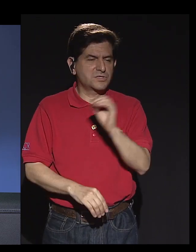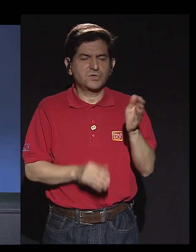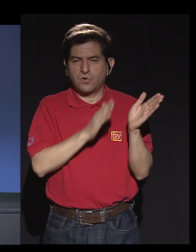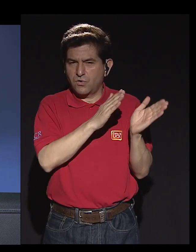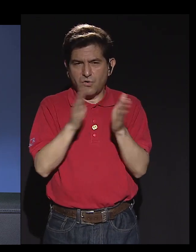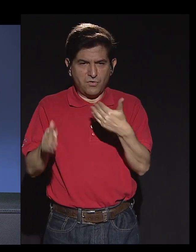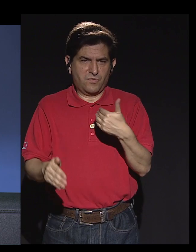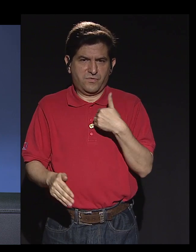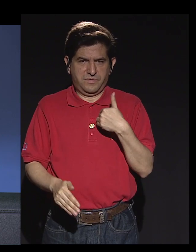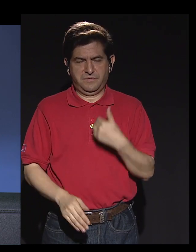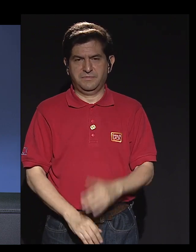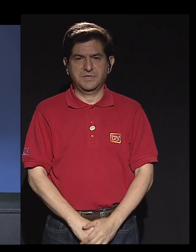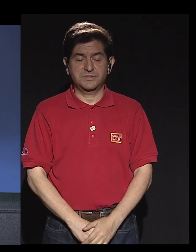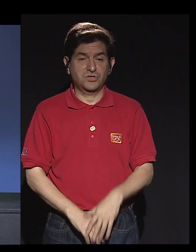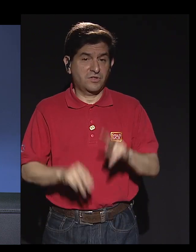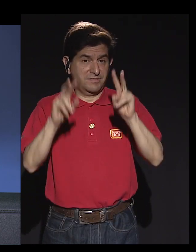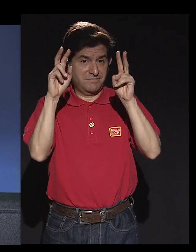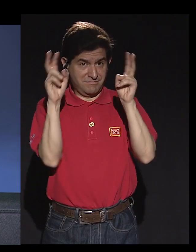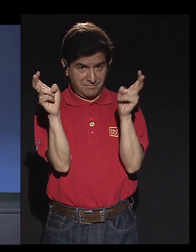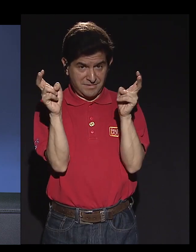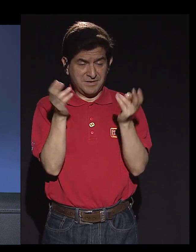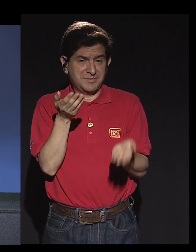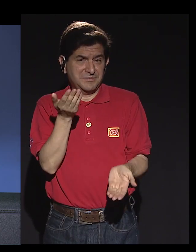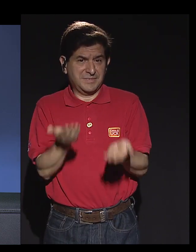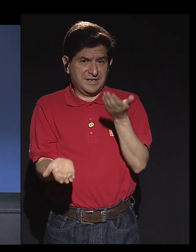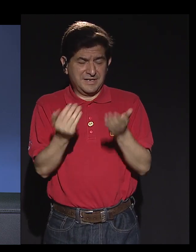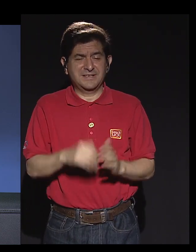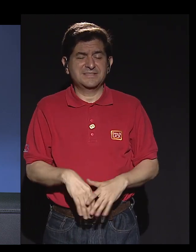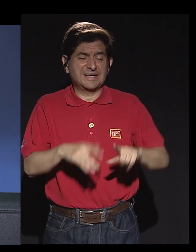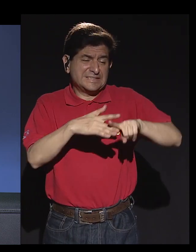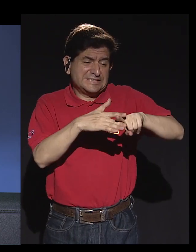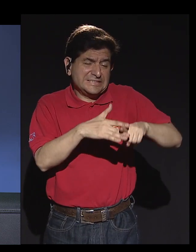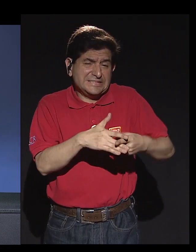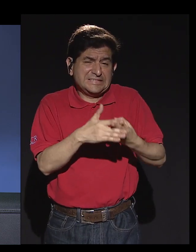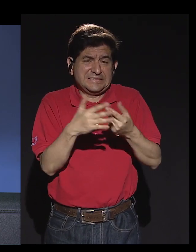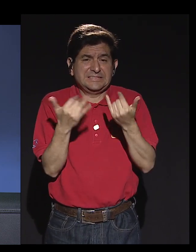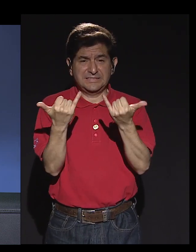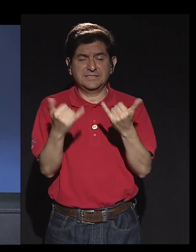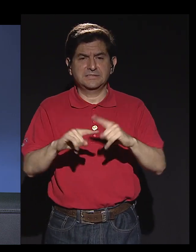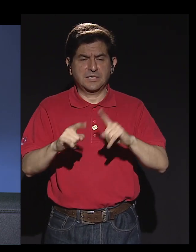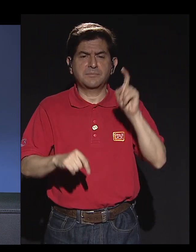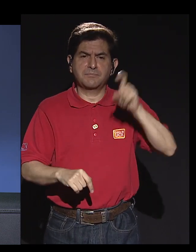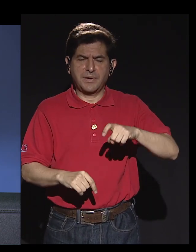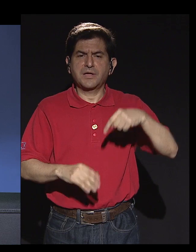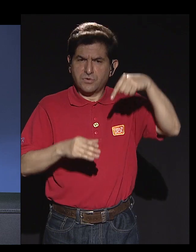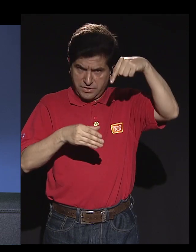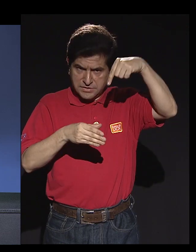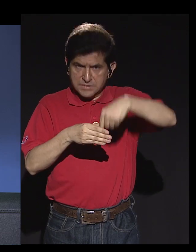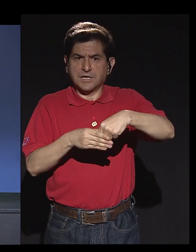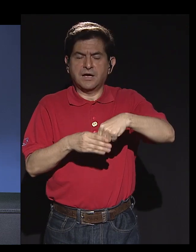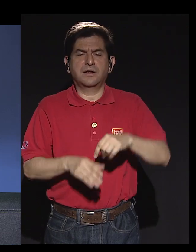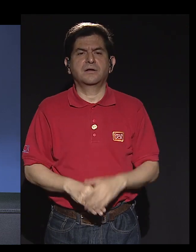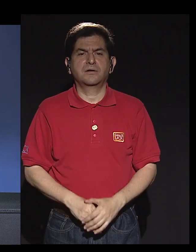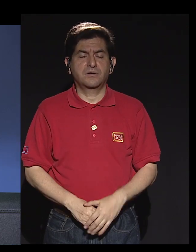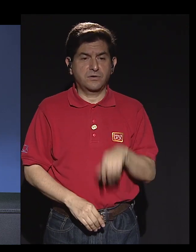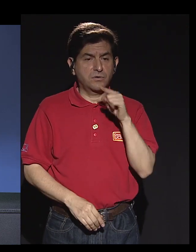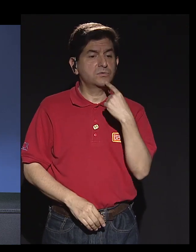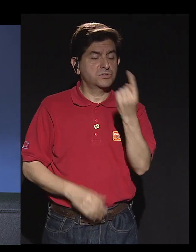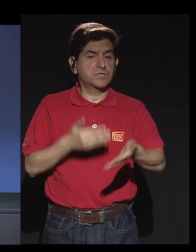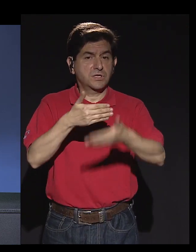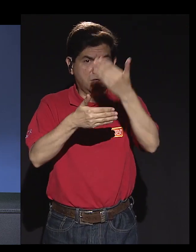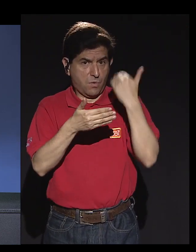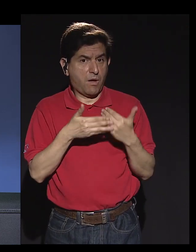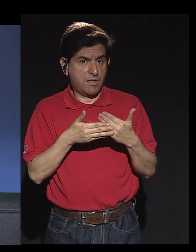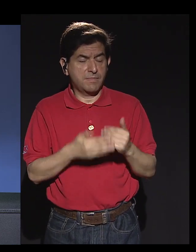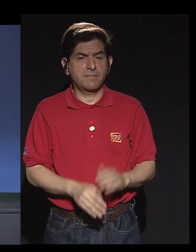educación, es falta de formación, porque este es un tema que todavía está en pañales, pero sí hay que meterle el diente, porque